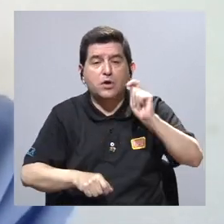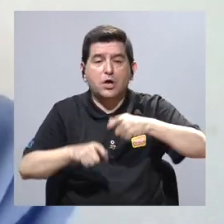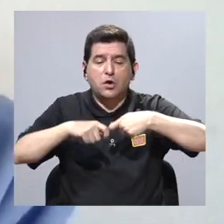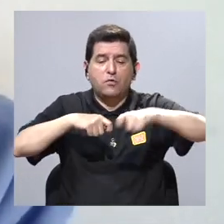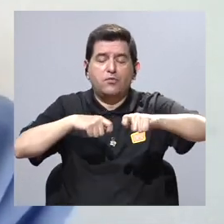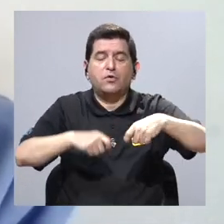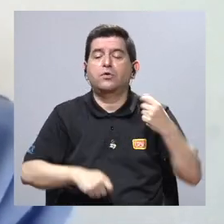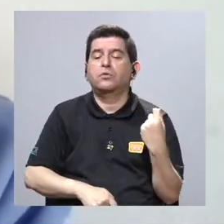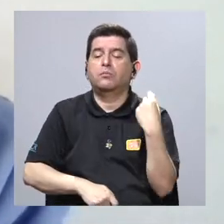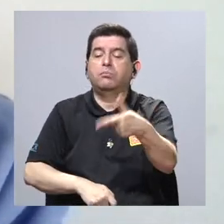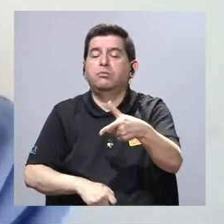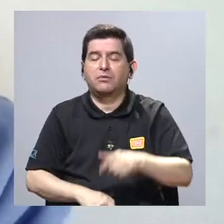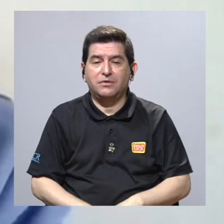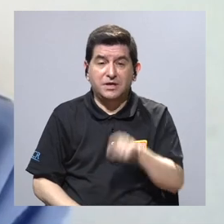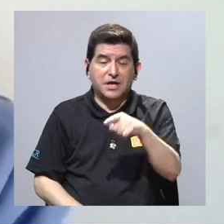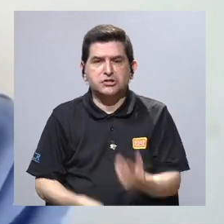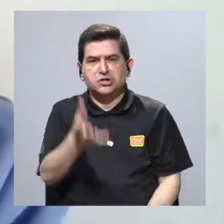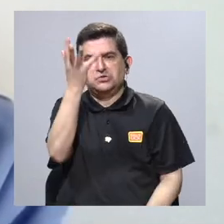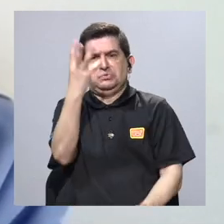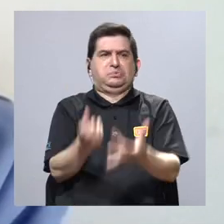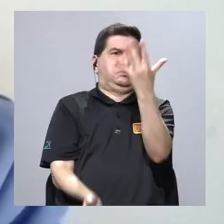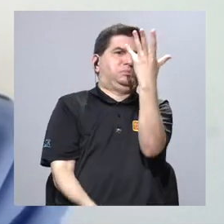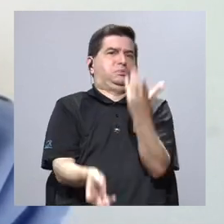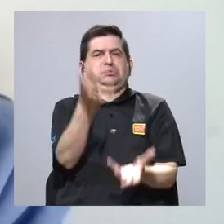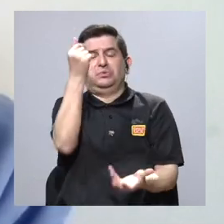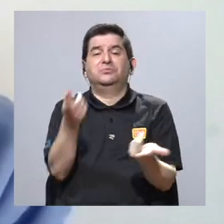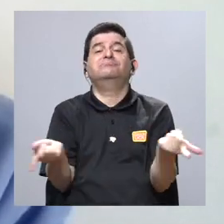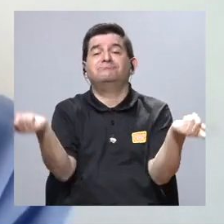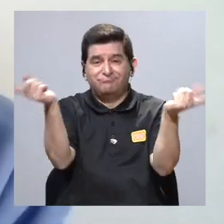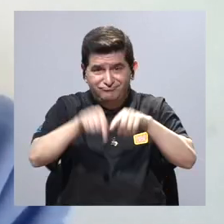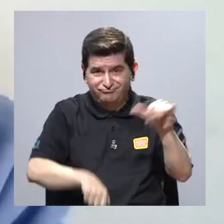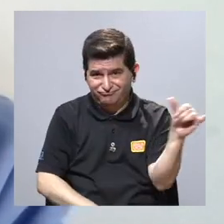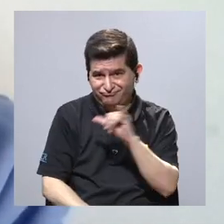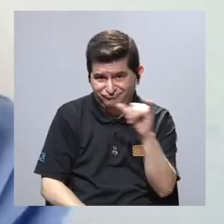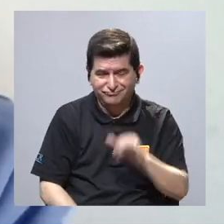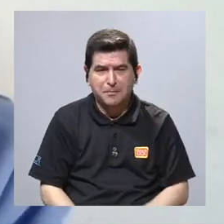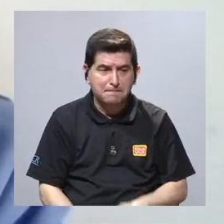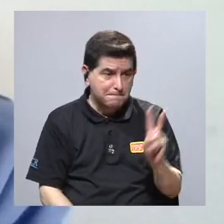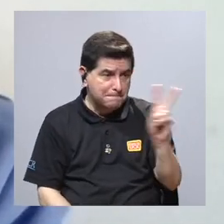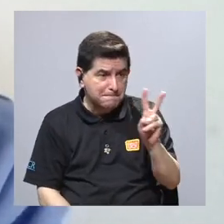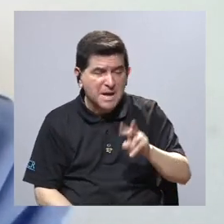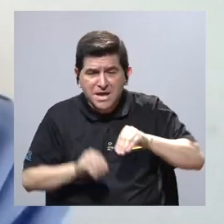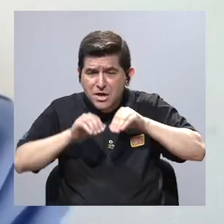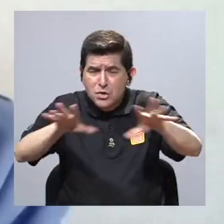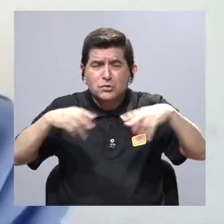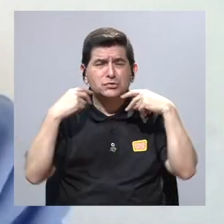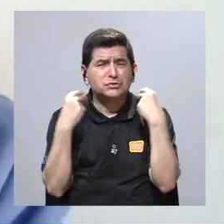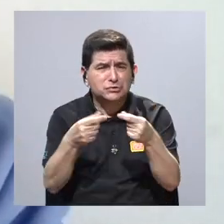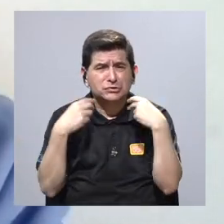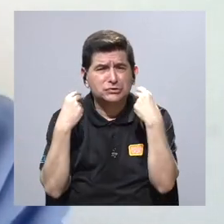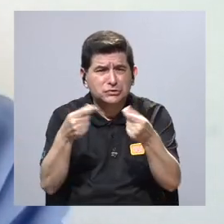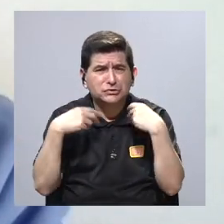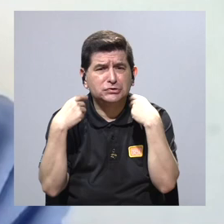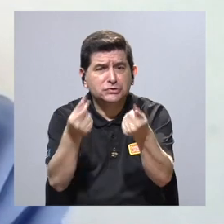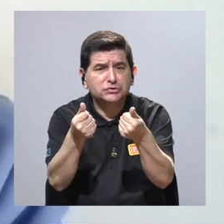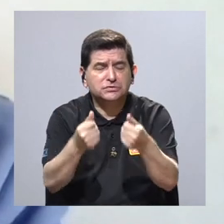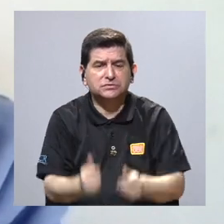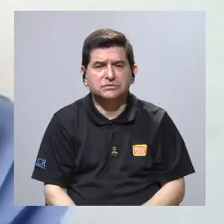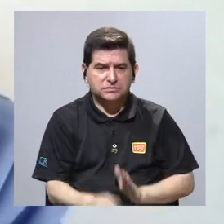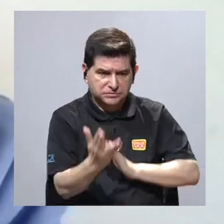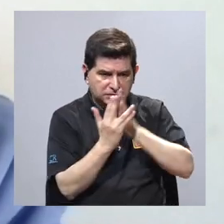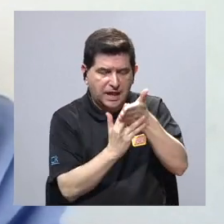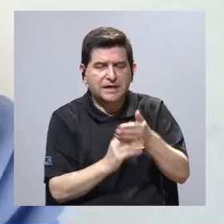¿verdad? Y aquello empieza a arder. Bueno, eso es lo que ha venido sucediendo. Es un virus que se propaga muy rápidamente a través